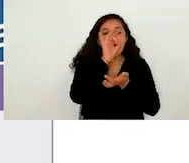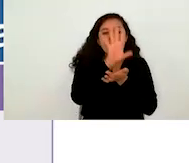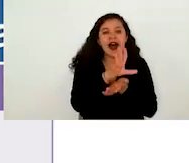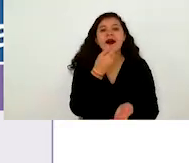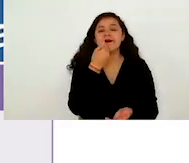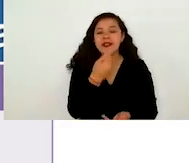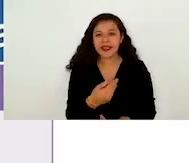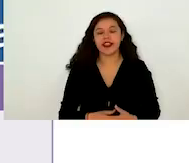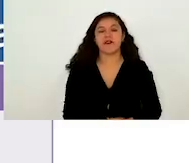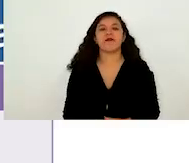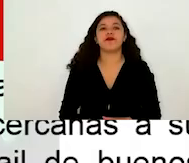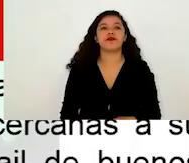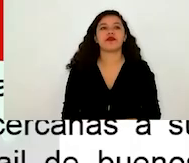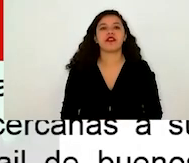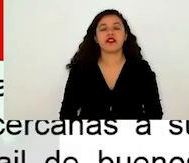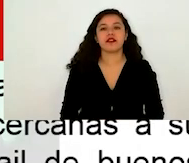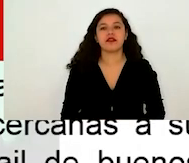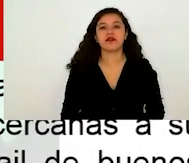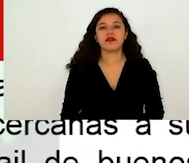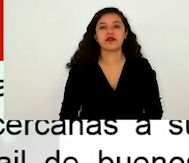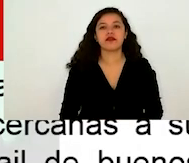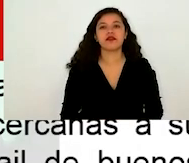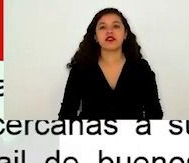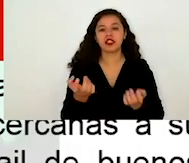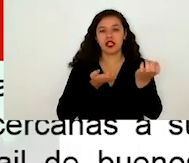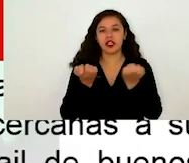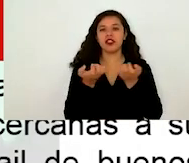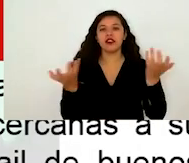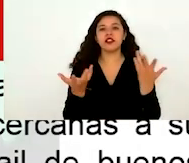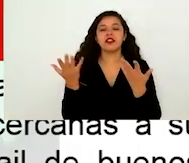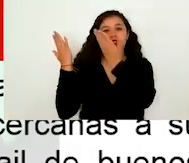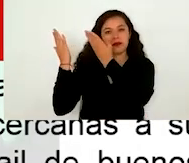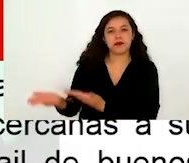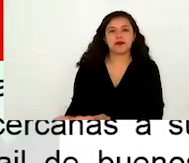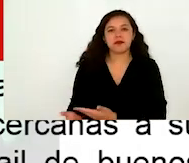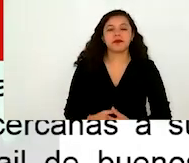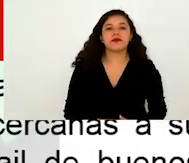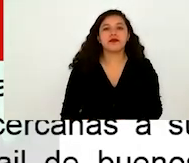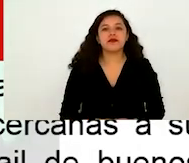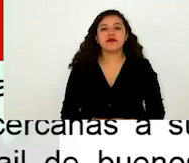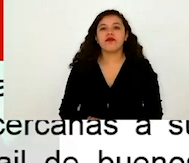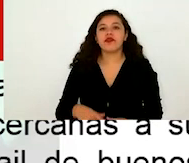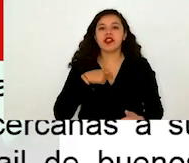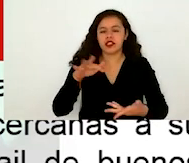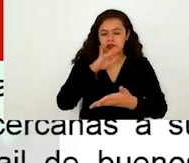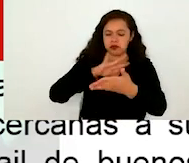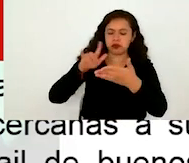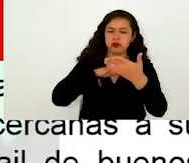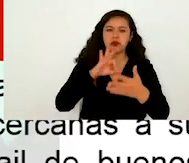muy bien vamos a ver este este ejercicio este si éste lo logran leer